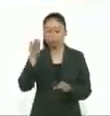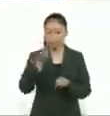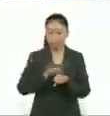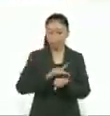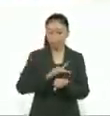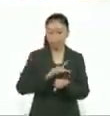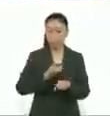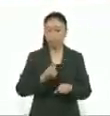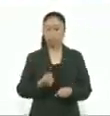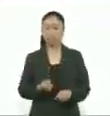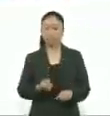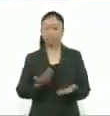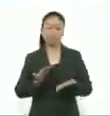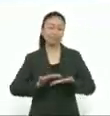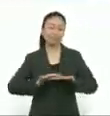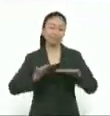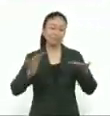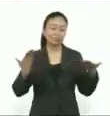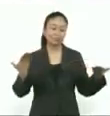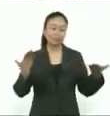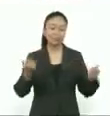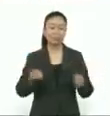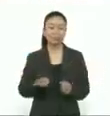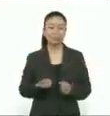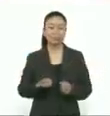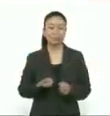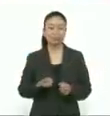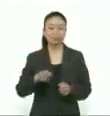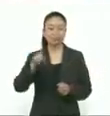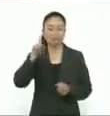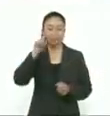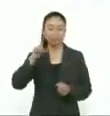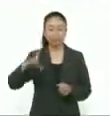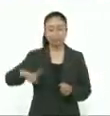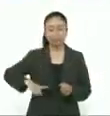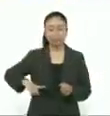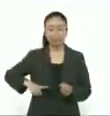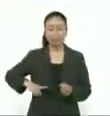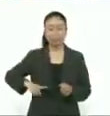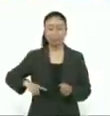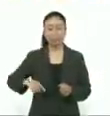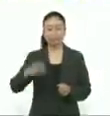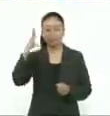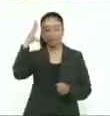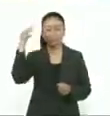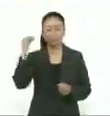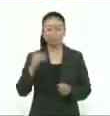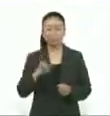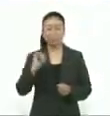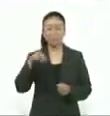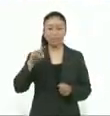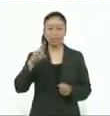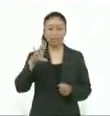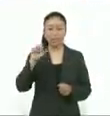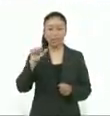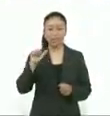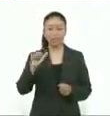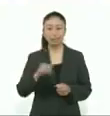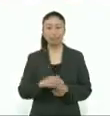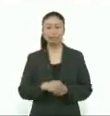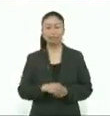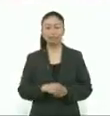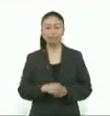Ahora toma la palabra la gobernadora de Colima, Indira Vizcaíno Silva.